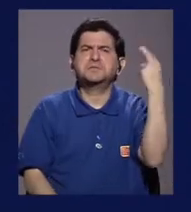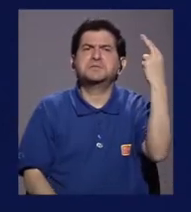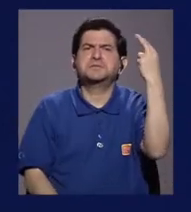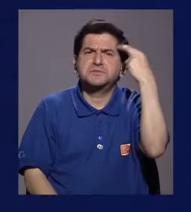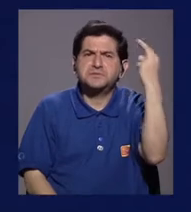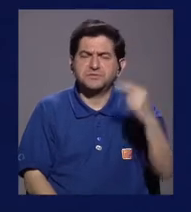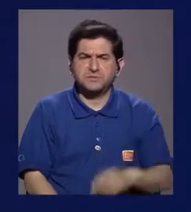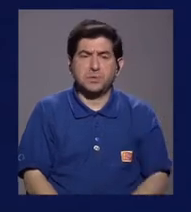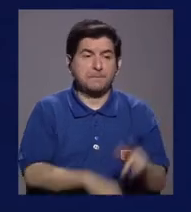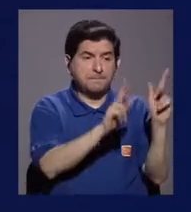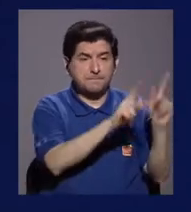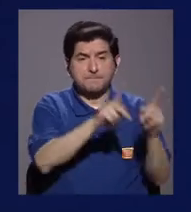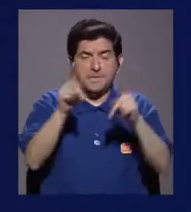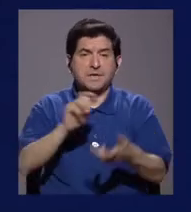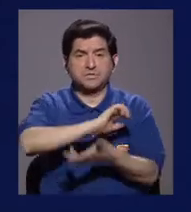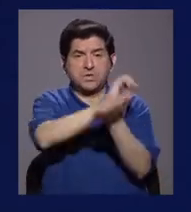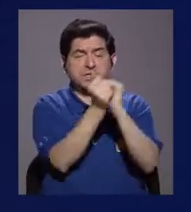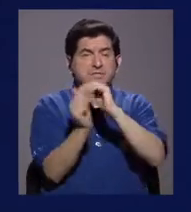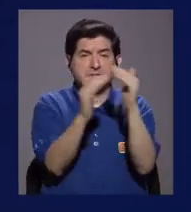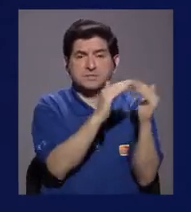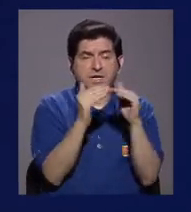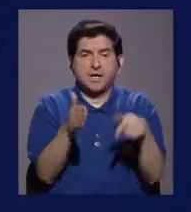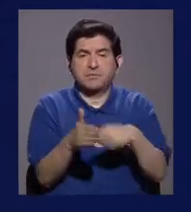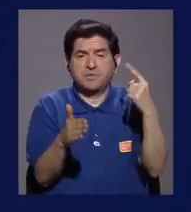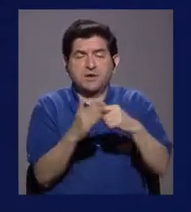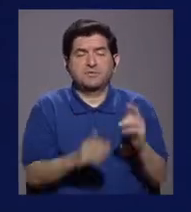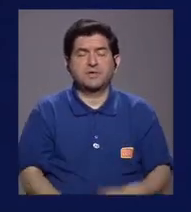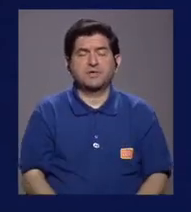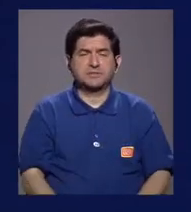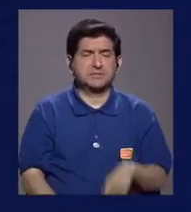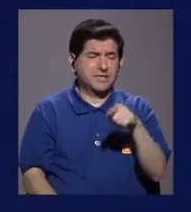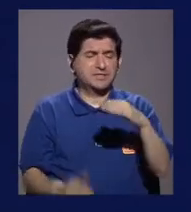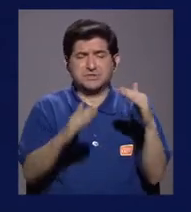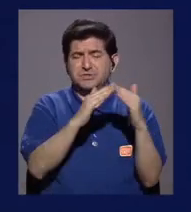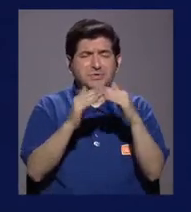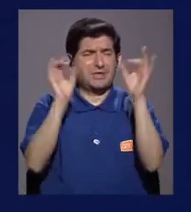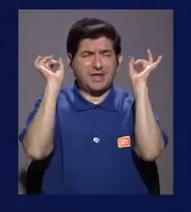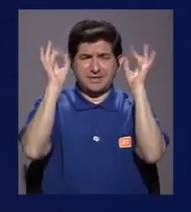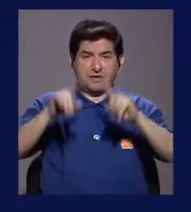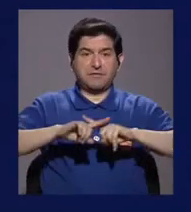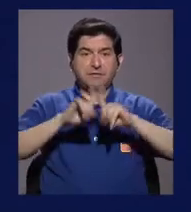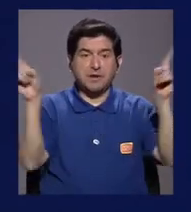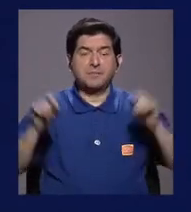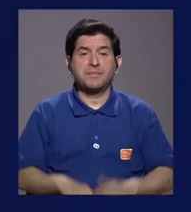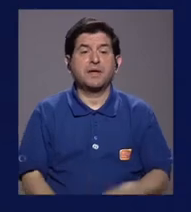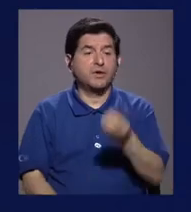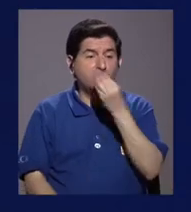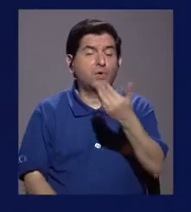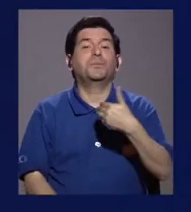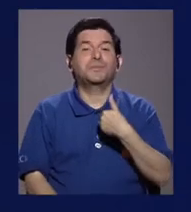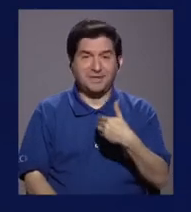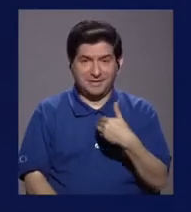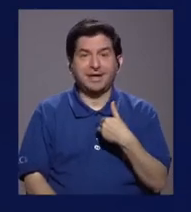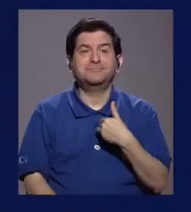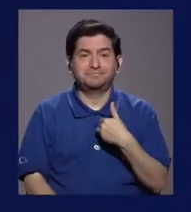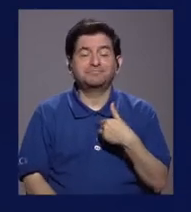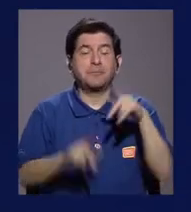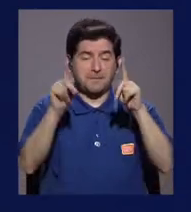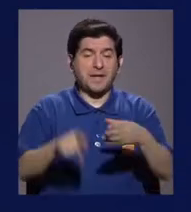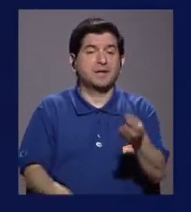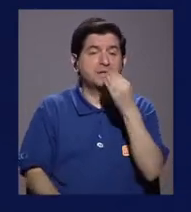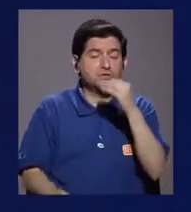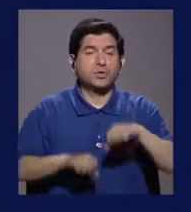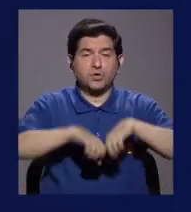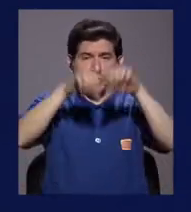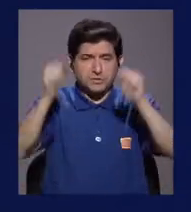debido a que la gente se muda a las ciudades a veces viviendo en ciudades terribles pero encuentra que comer y cuando la